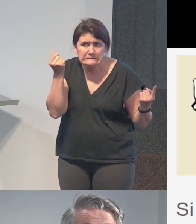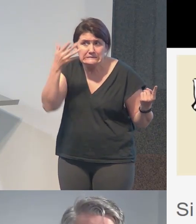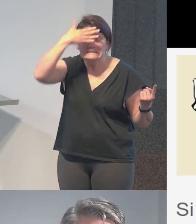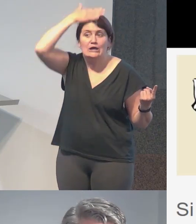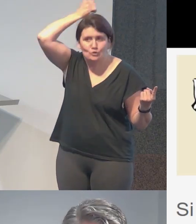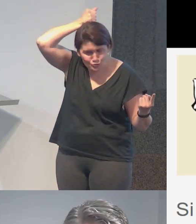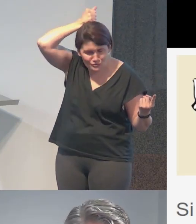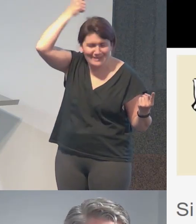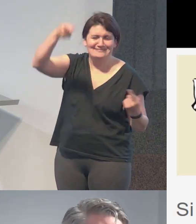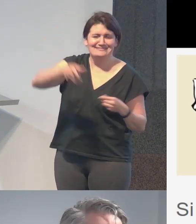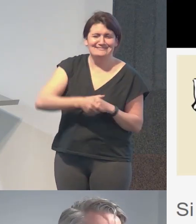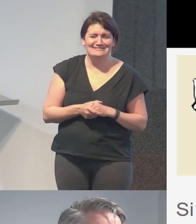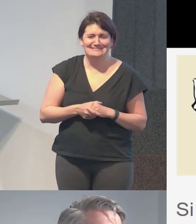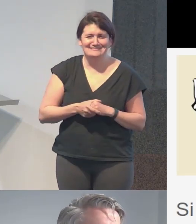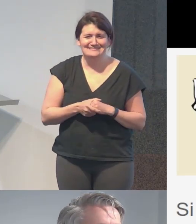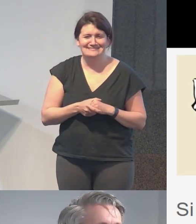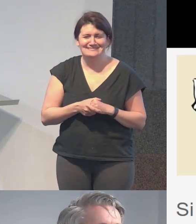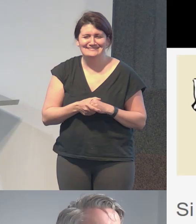De Rusia,